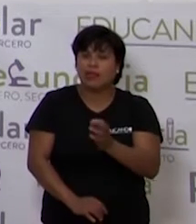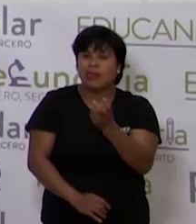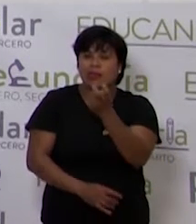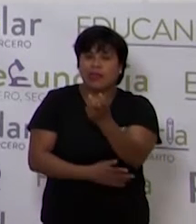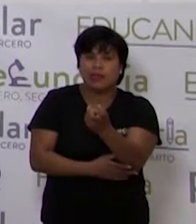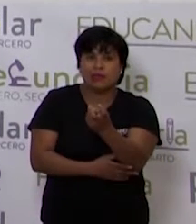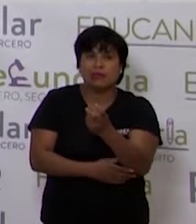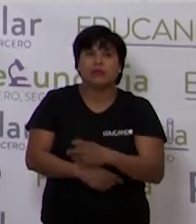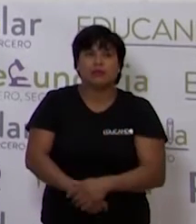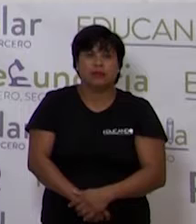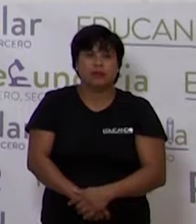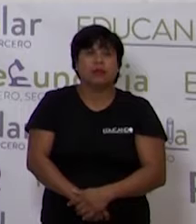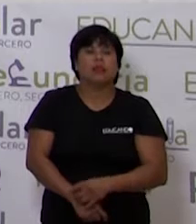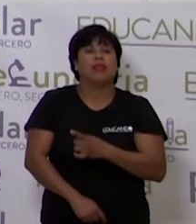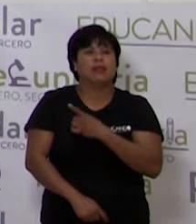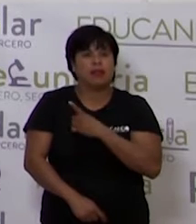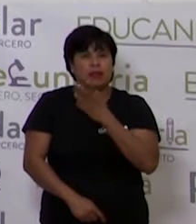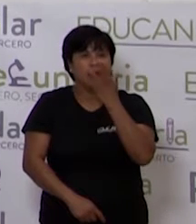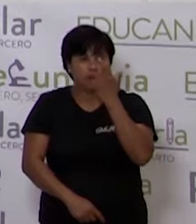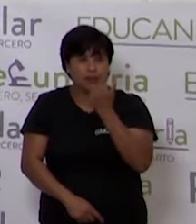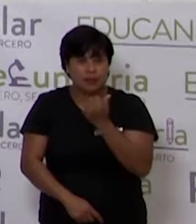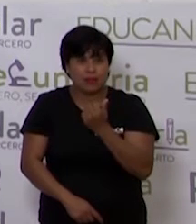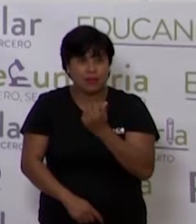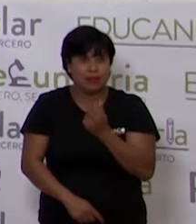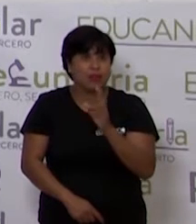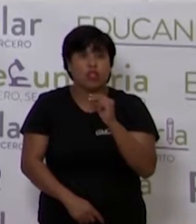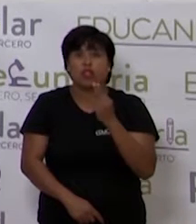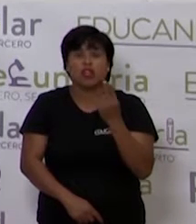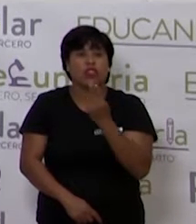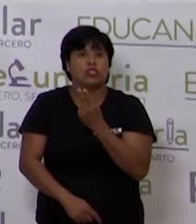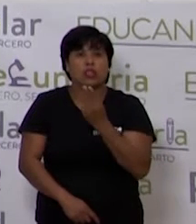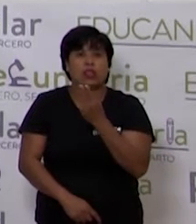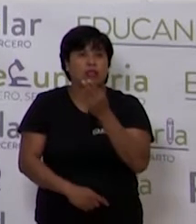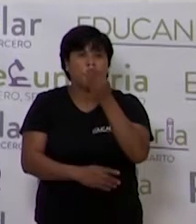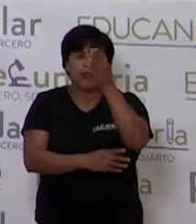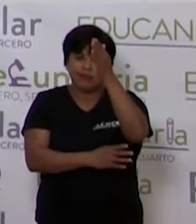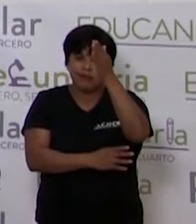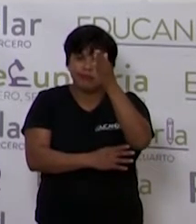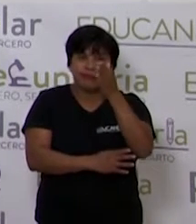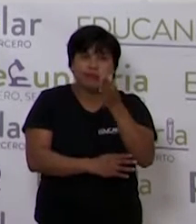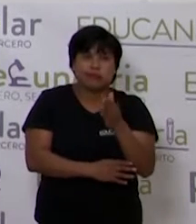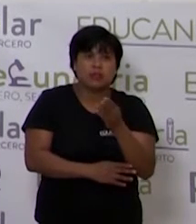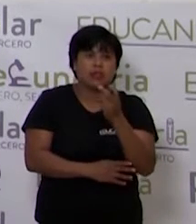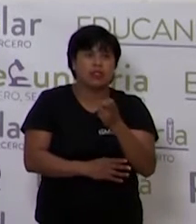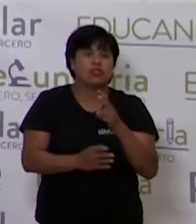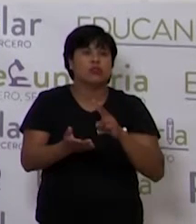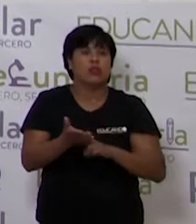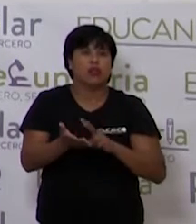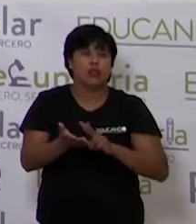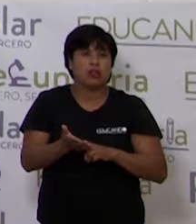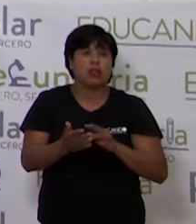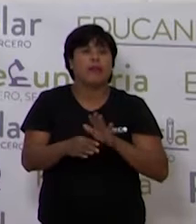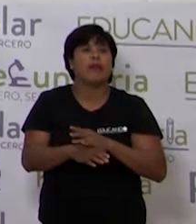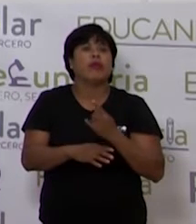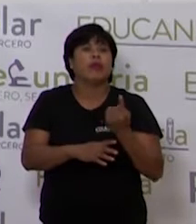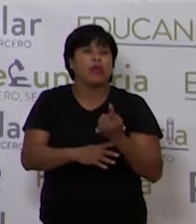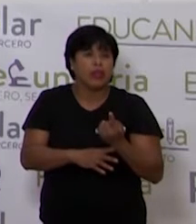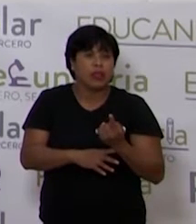¡Exacto! Tienen razón. No necesitamos estos valores. ¿Por